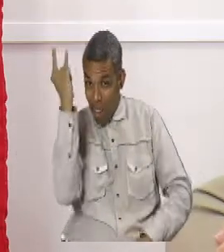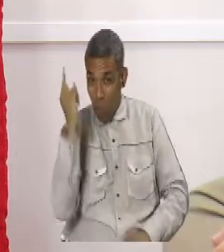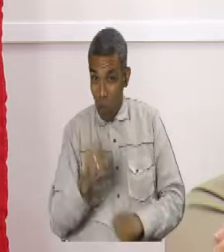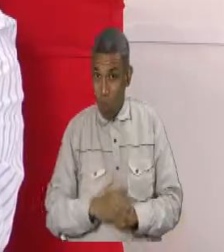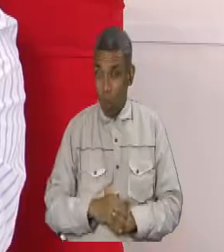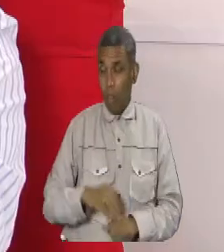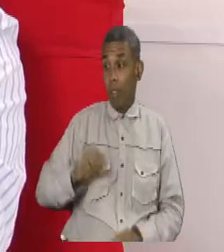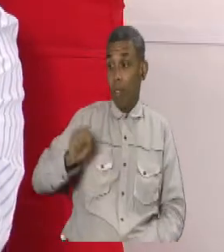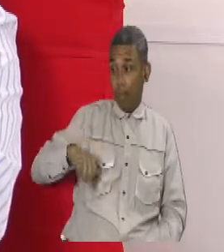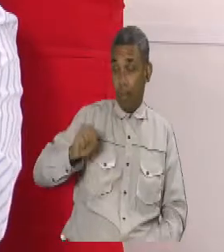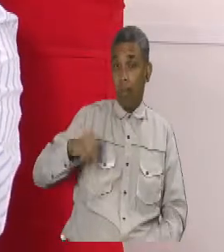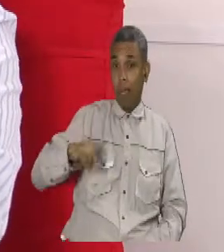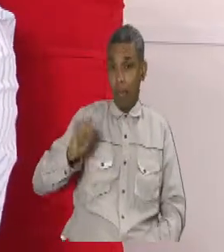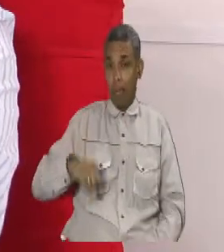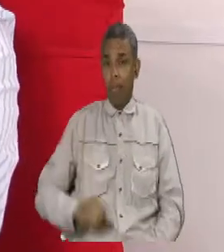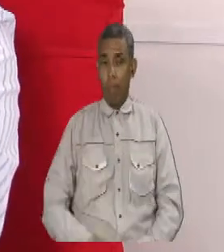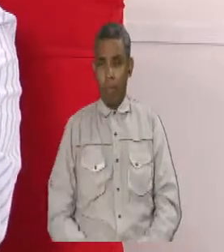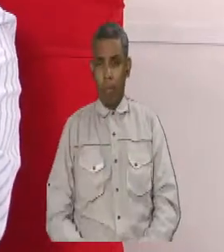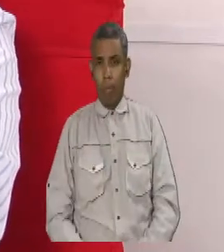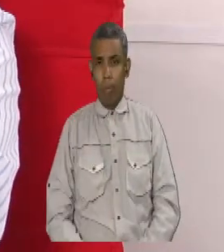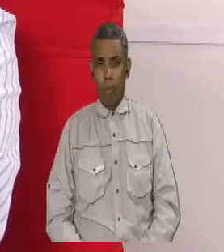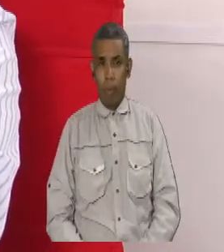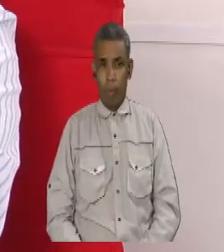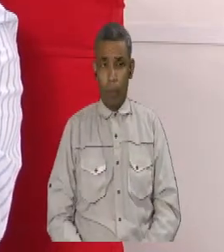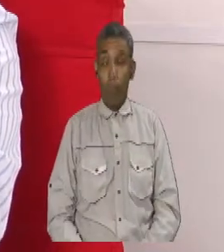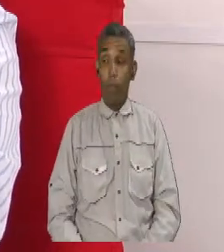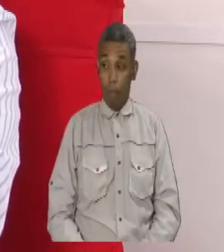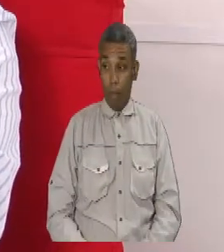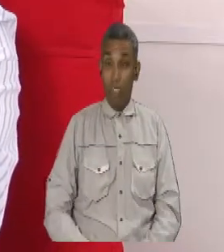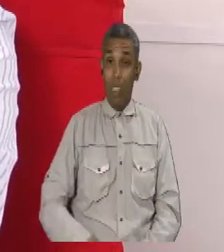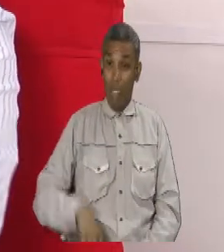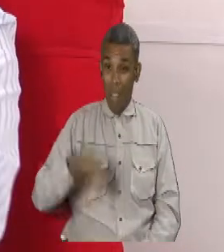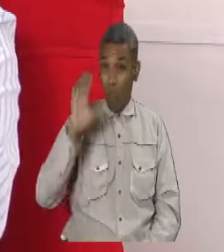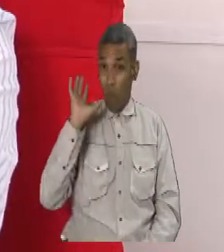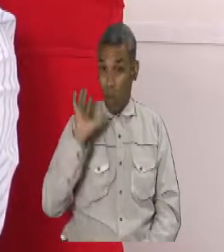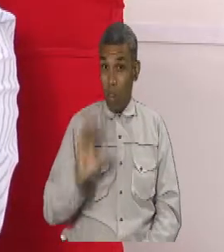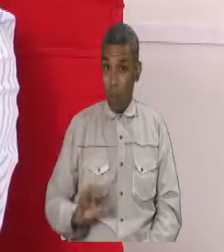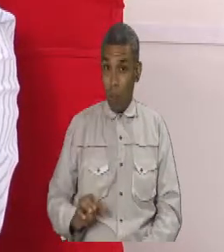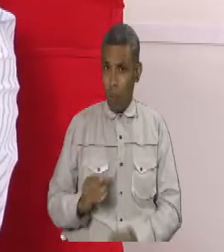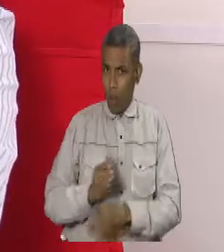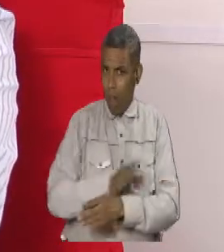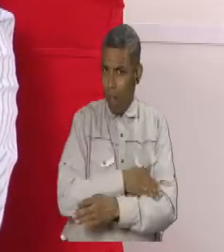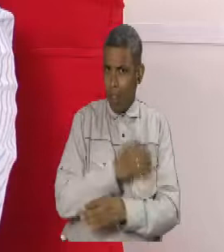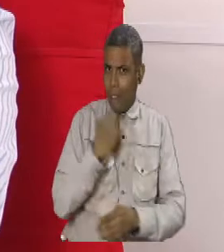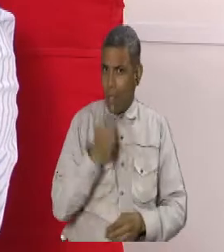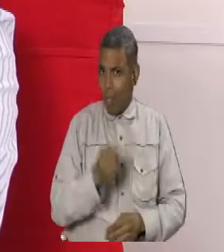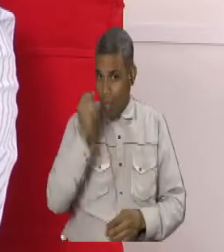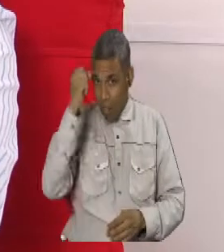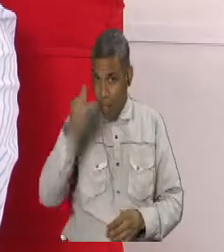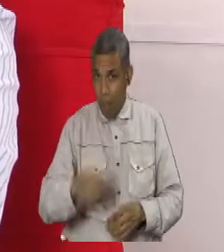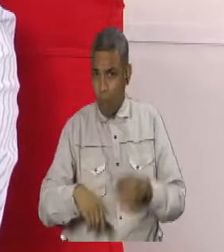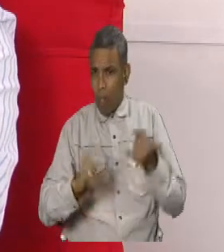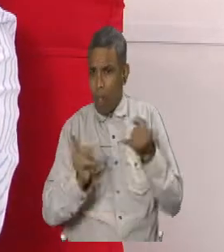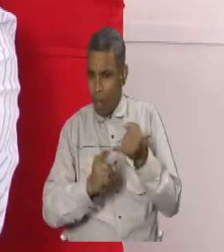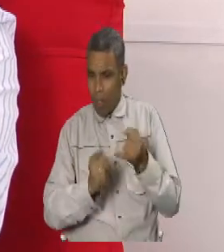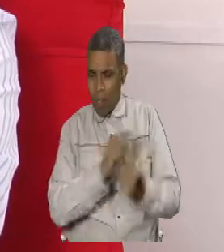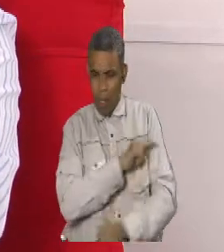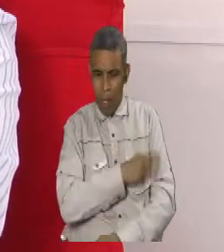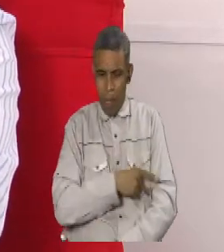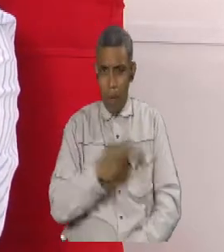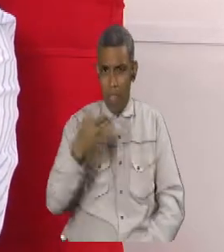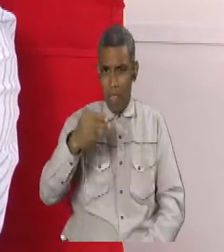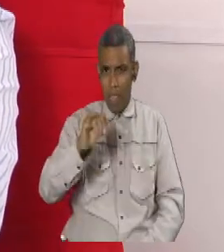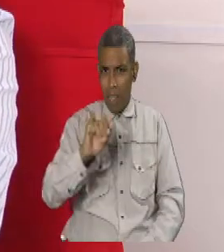mucho, no tiene que ver algo, tiene que ver mucho. Como le dije, las principales causas son la pérdida de hierro, sí. La pérdida de